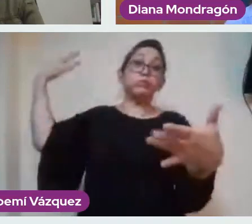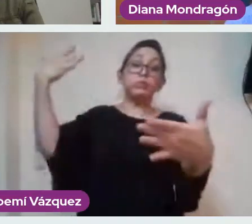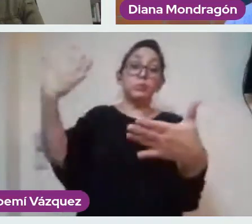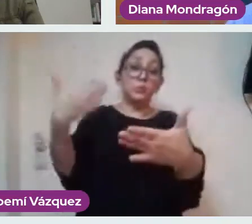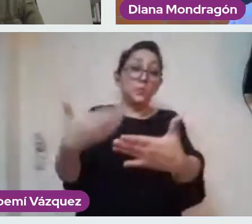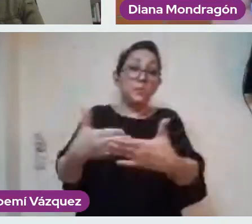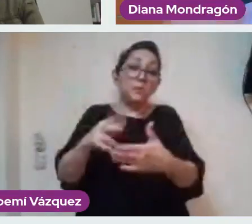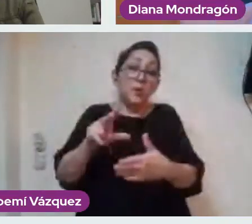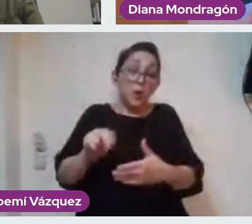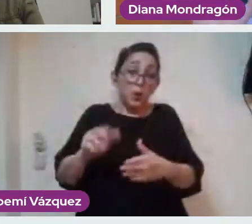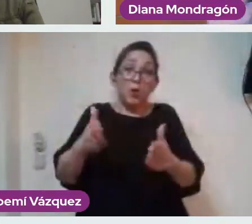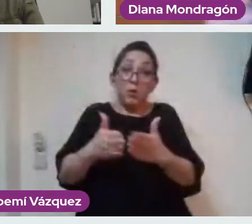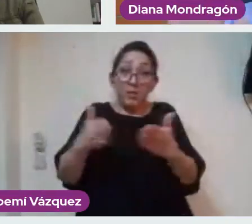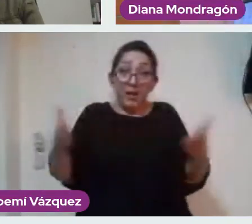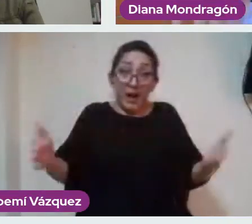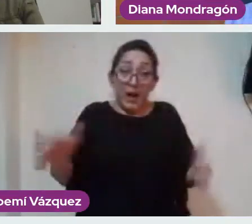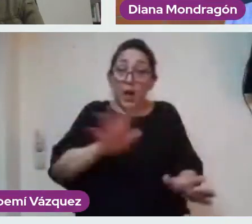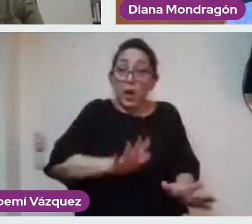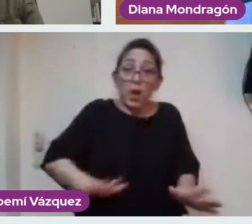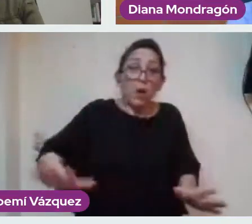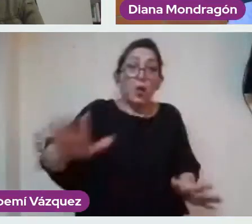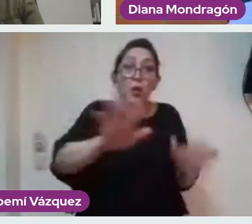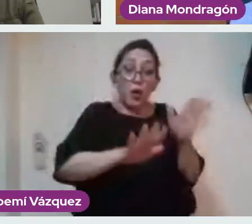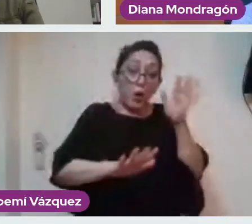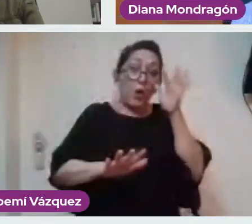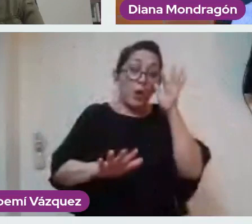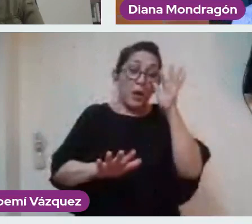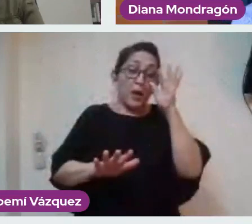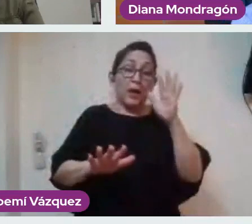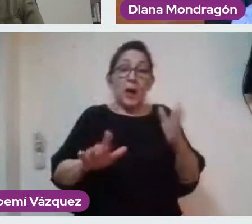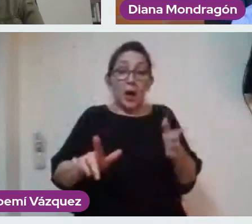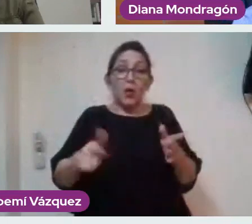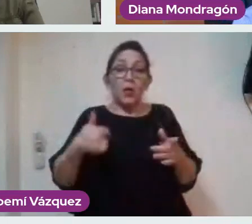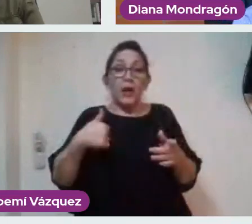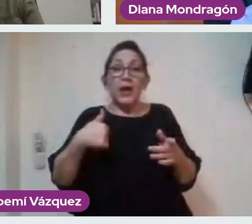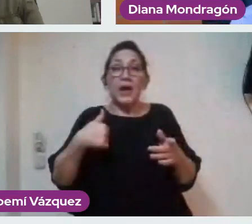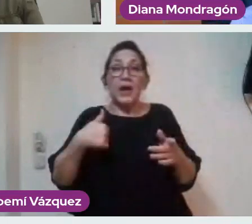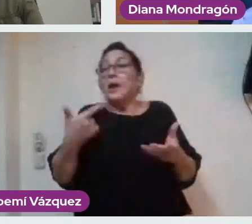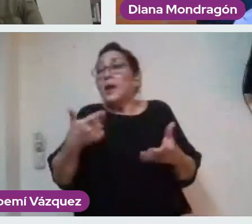particular donde nos está invitando y exigiendo que lo hagamos, ¿no?